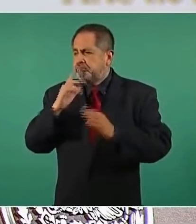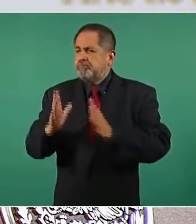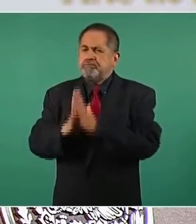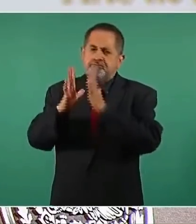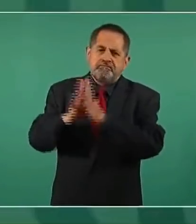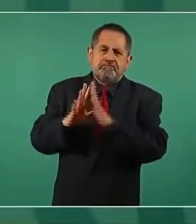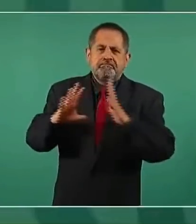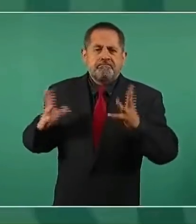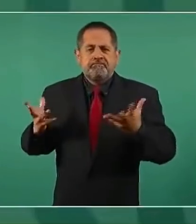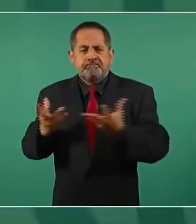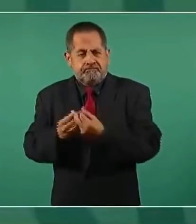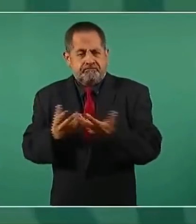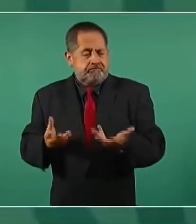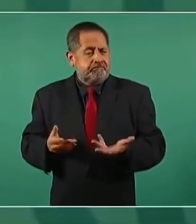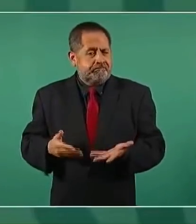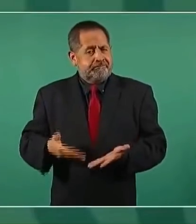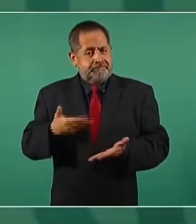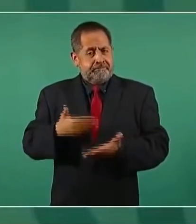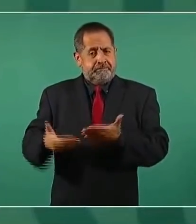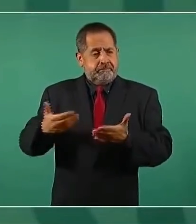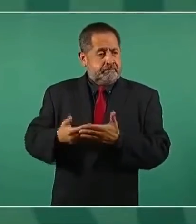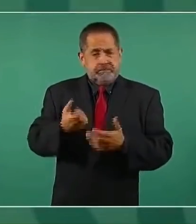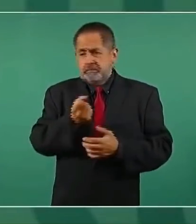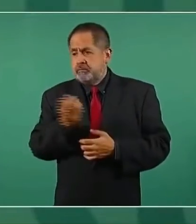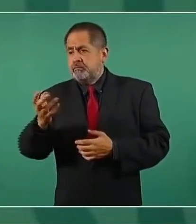hay más denuncia